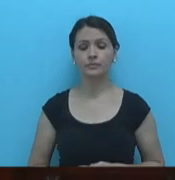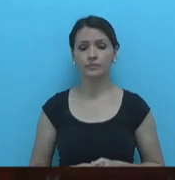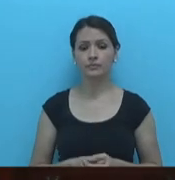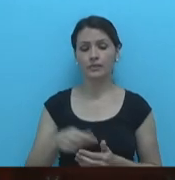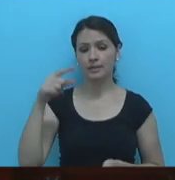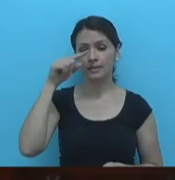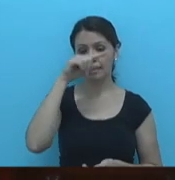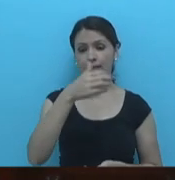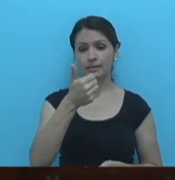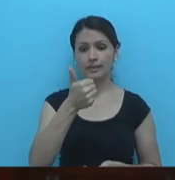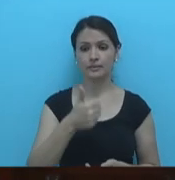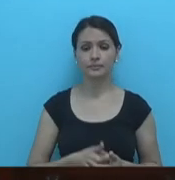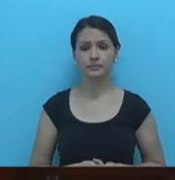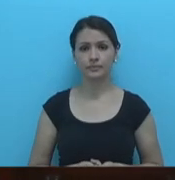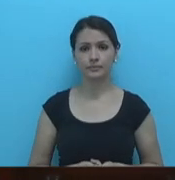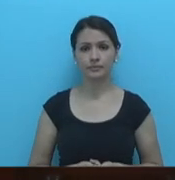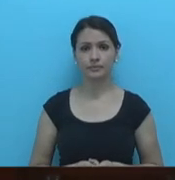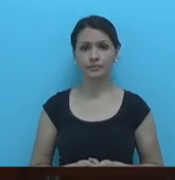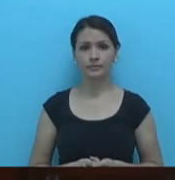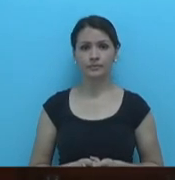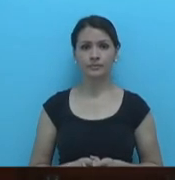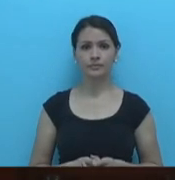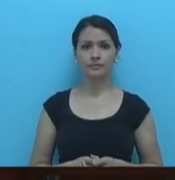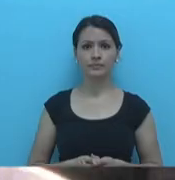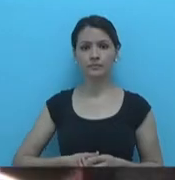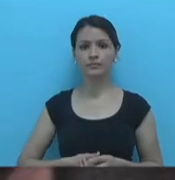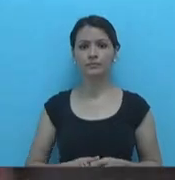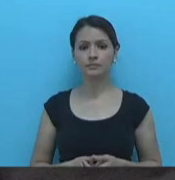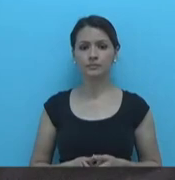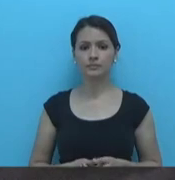76. Diputado Caballero, también tiene usted la palabra.